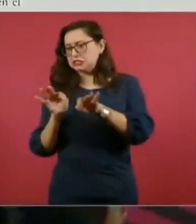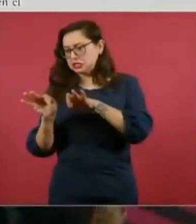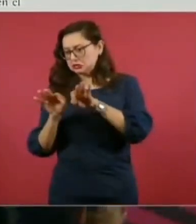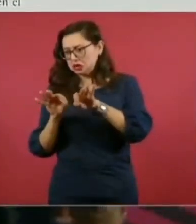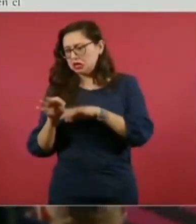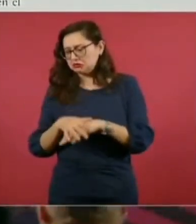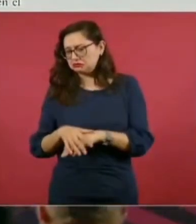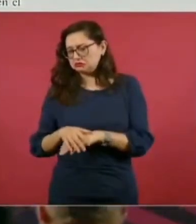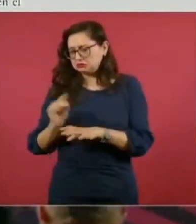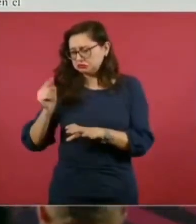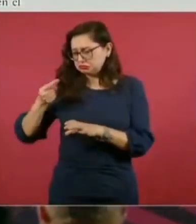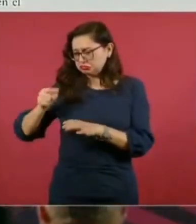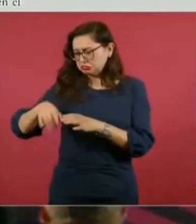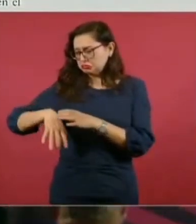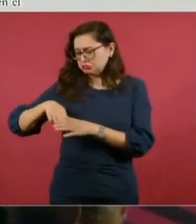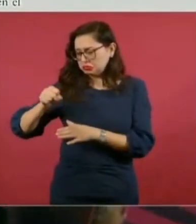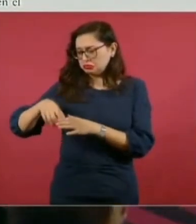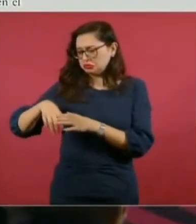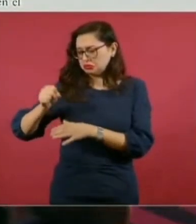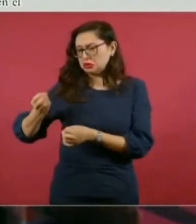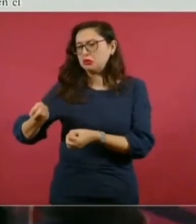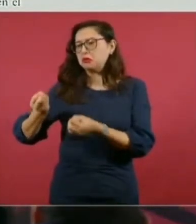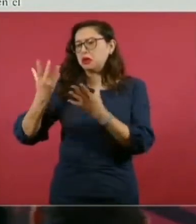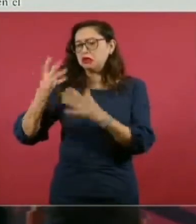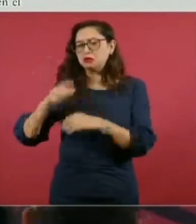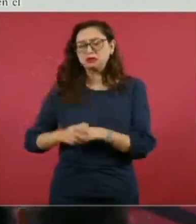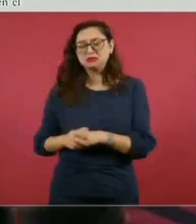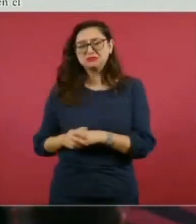30,000 barriles diarios.